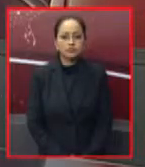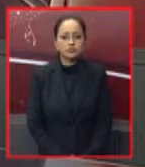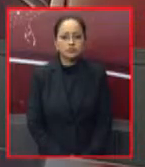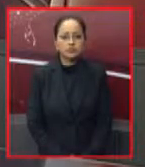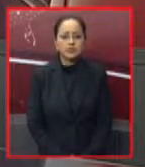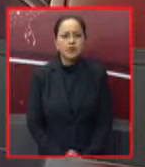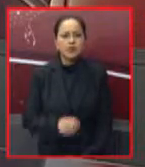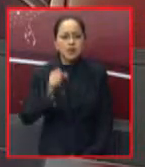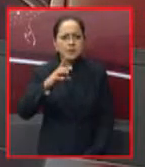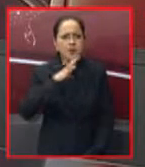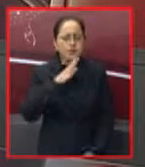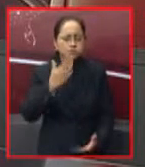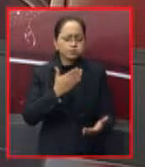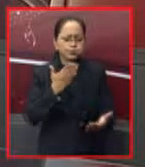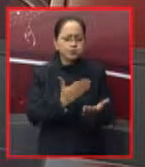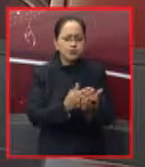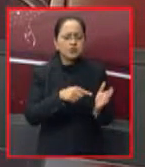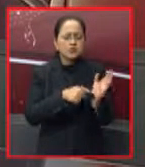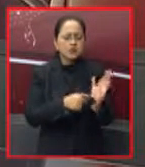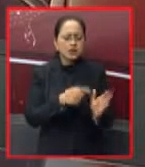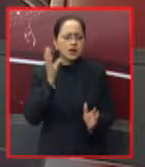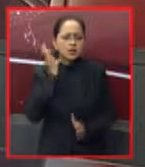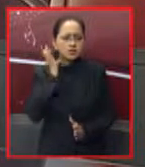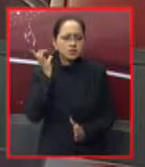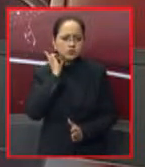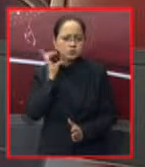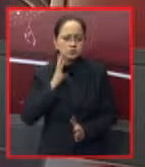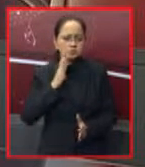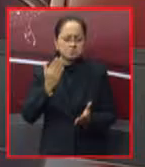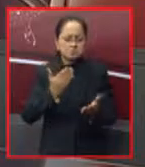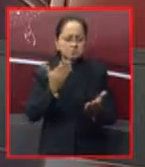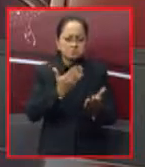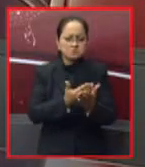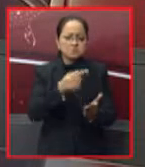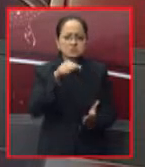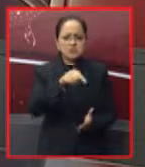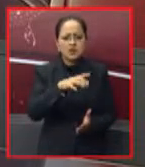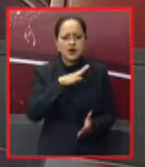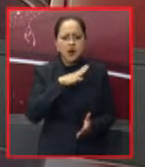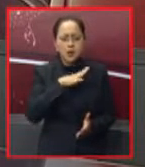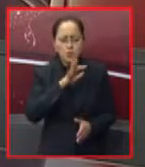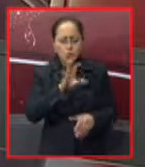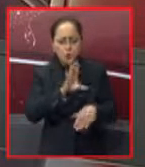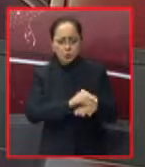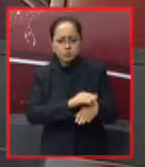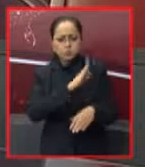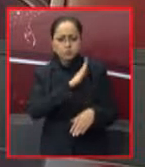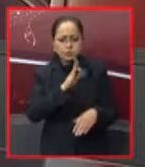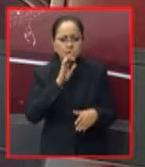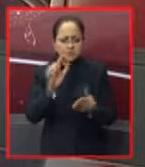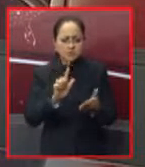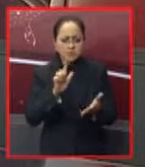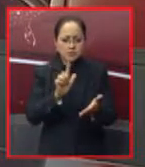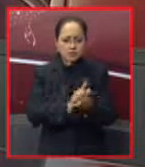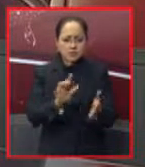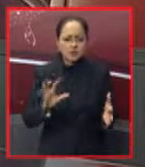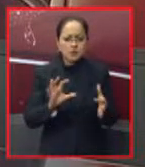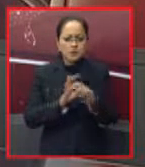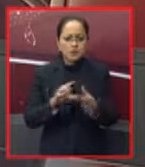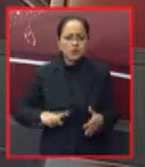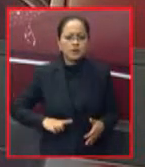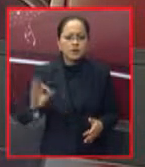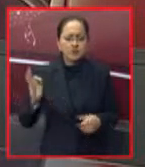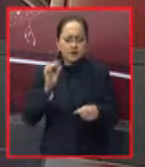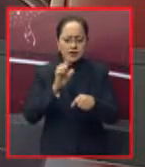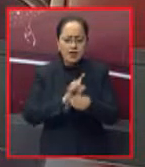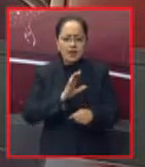También se presentó ante el Pleno de la Cámara de Diputados el dictamen que faculta al Congreso a expedir leyes que establezcan la concurrencia de los gobiernos federal,